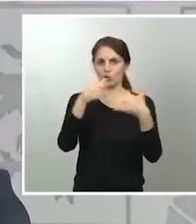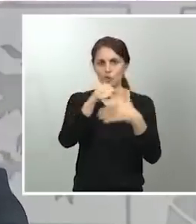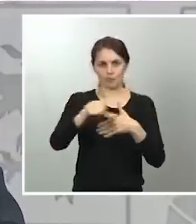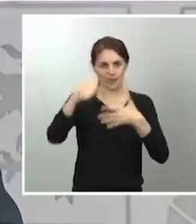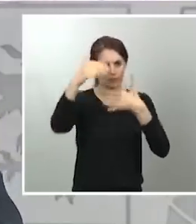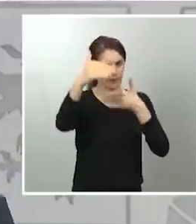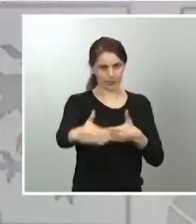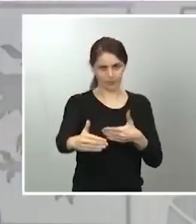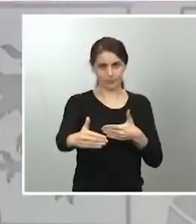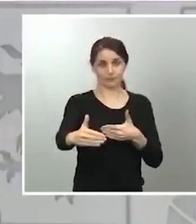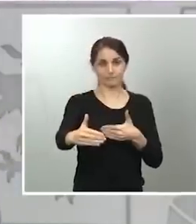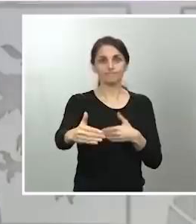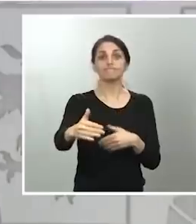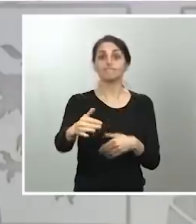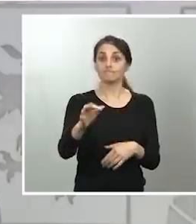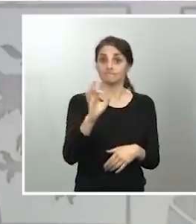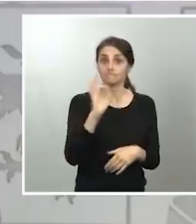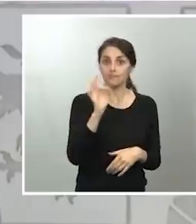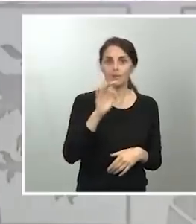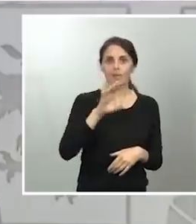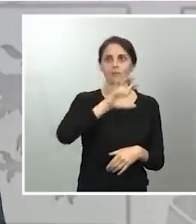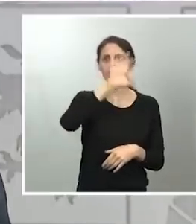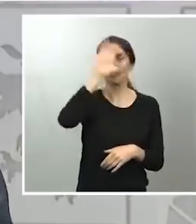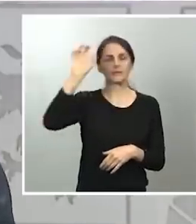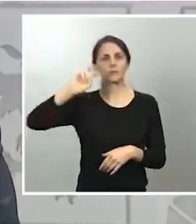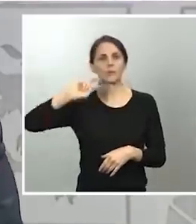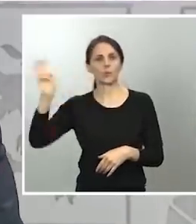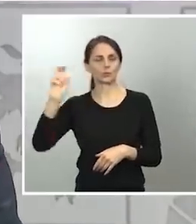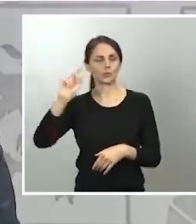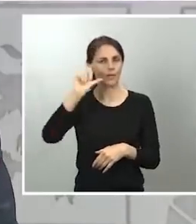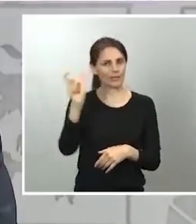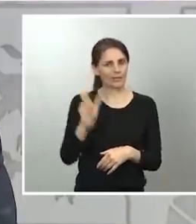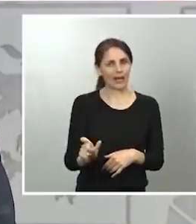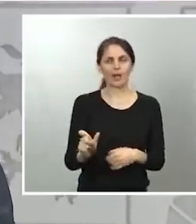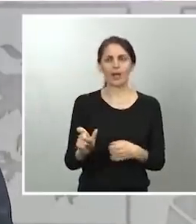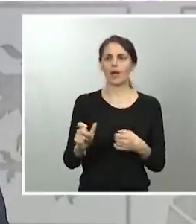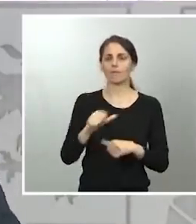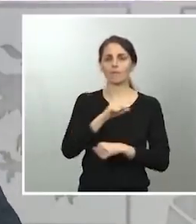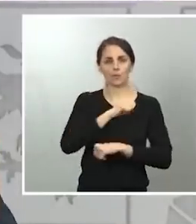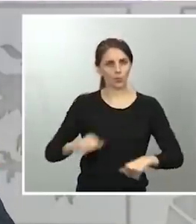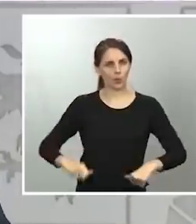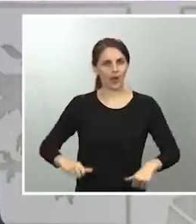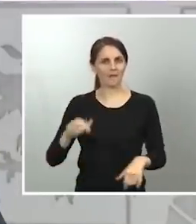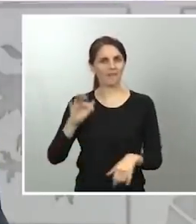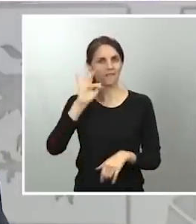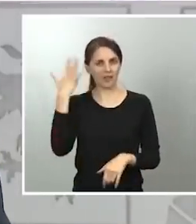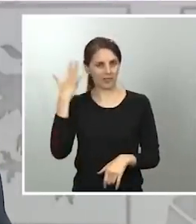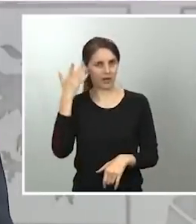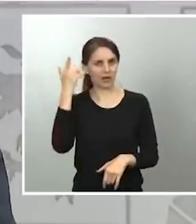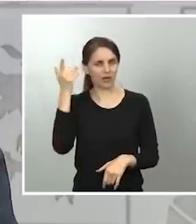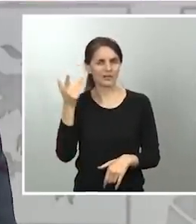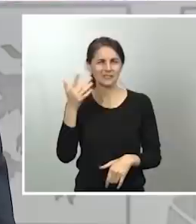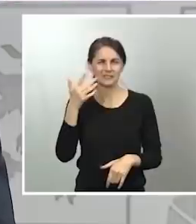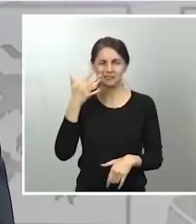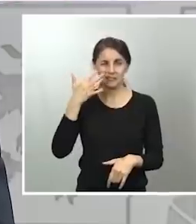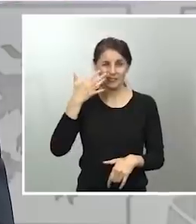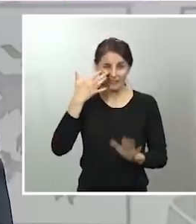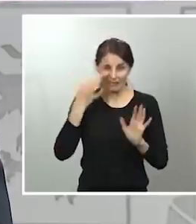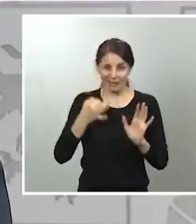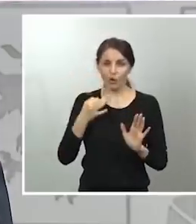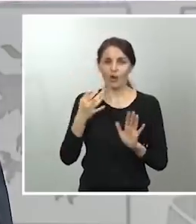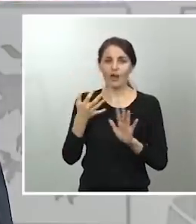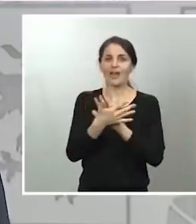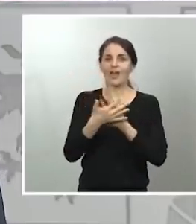misma comparación, a Cristiano Ronaldo, a Messi, con el delantero del equipo de mi pueblo. En fin, es ridícula la comparación. Es que tenemos a lo